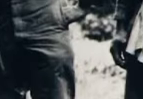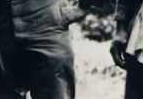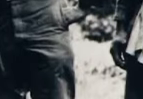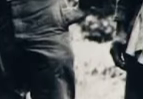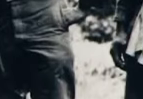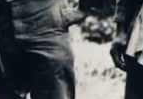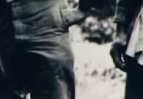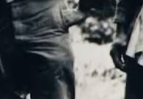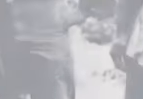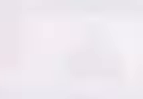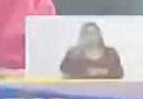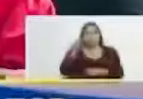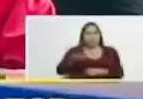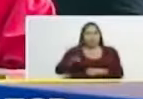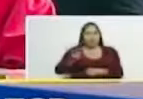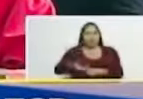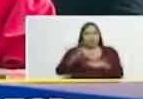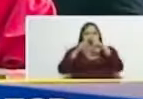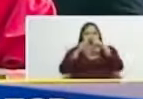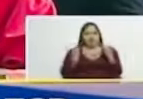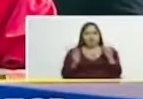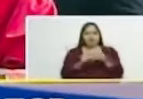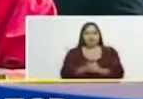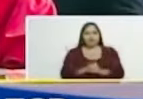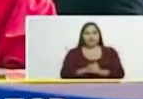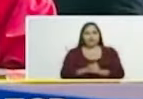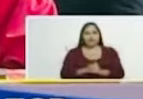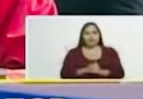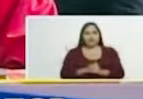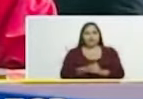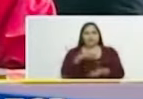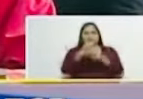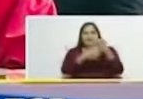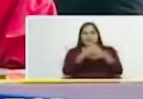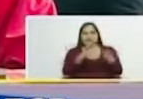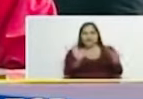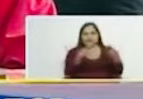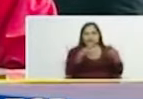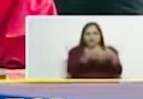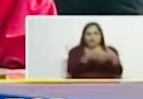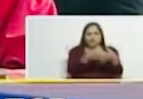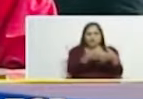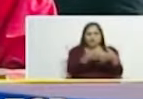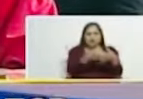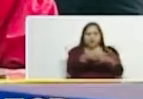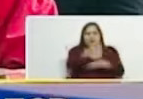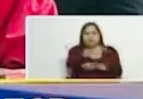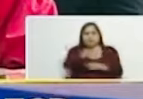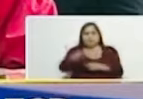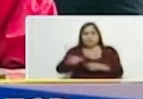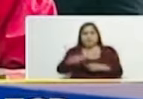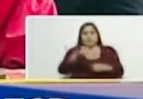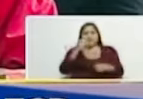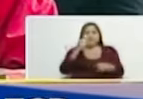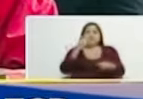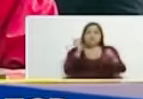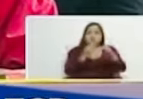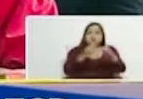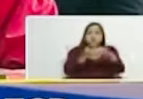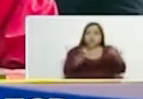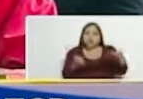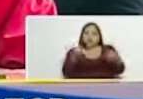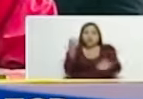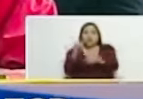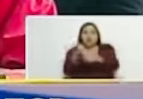ALBA-TCP. Se reunió con un grupo de obreros, mineros,